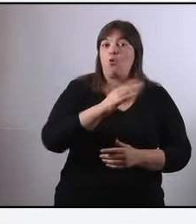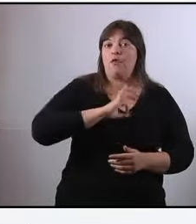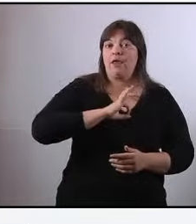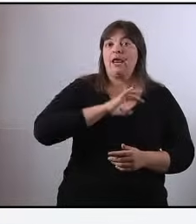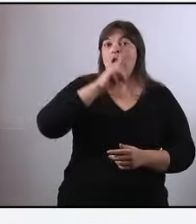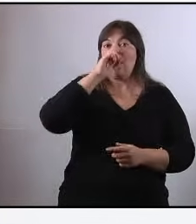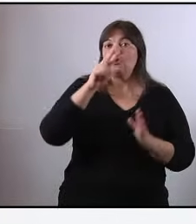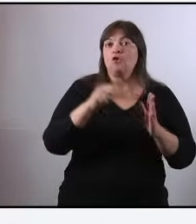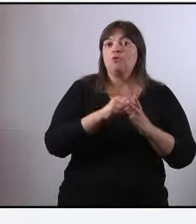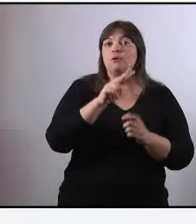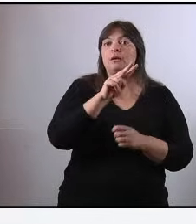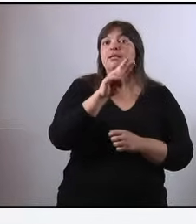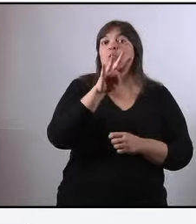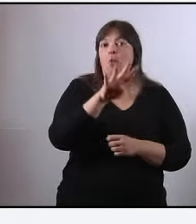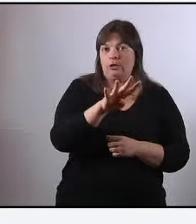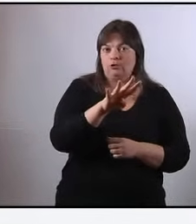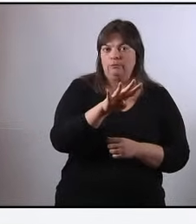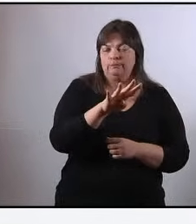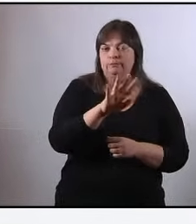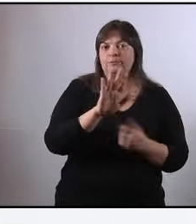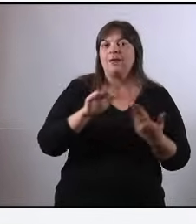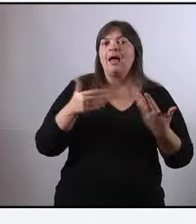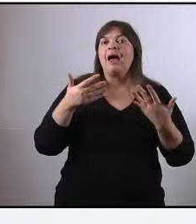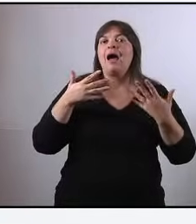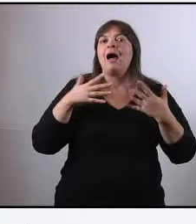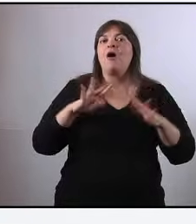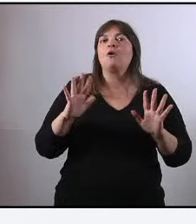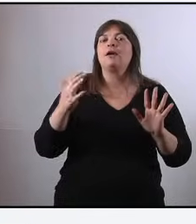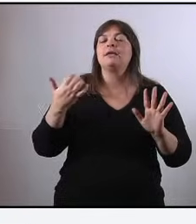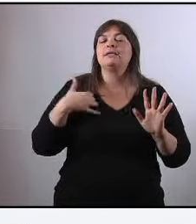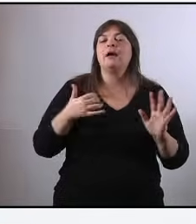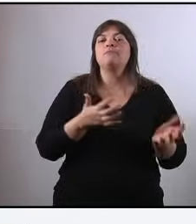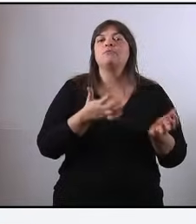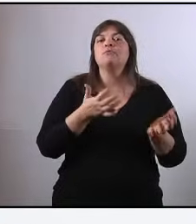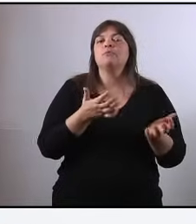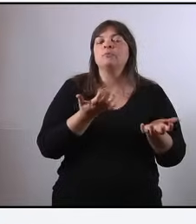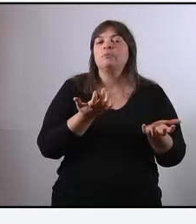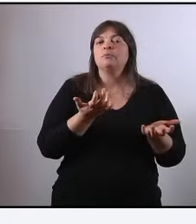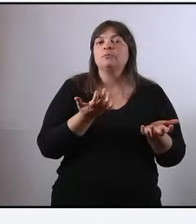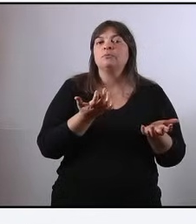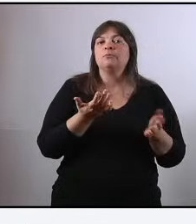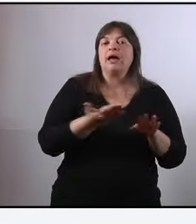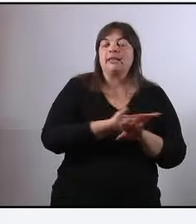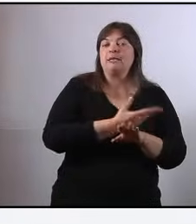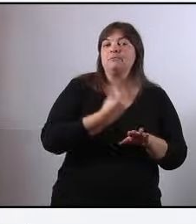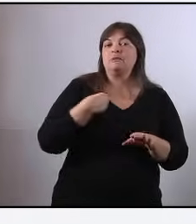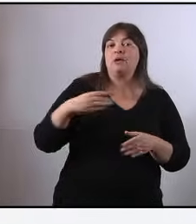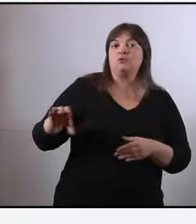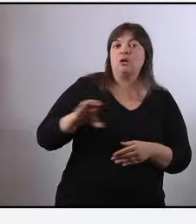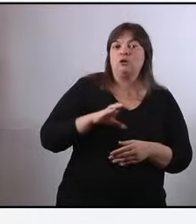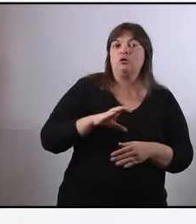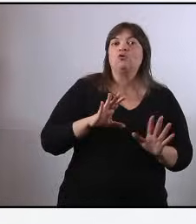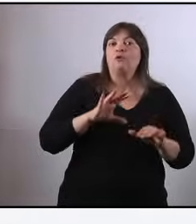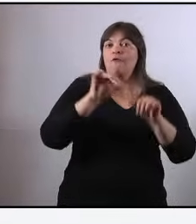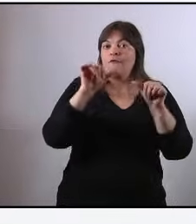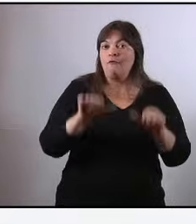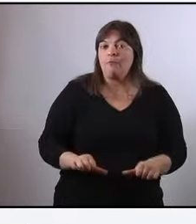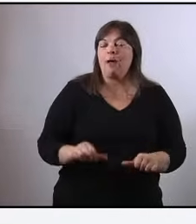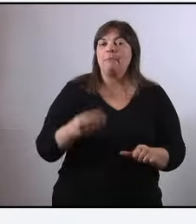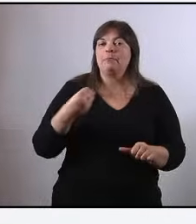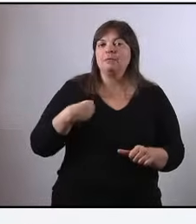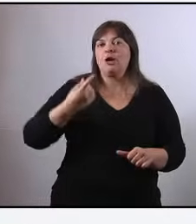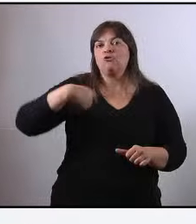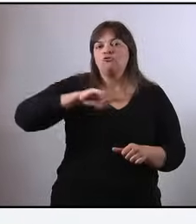año 2024, aunque ya se hayan beneficiado previamente de las mismas. De esta forma, favorecemos